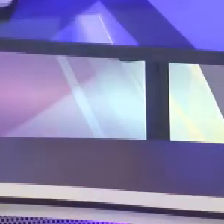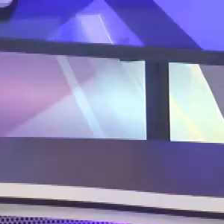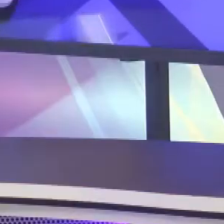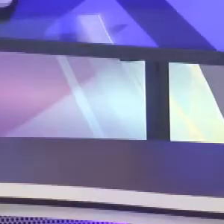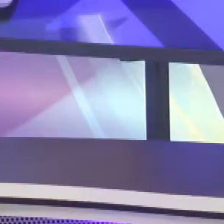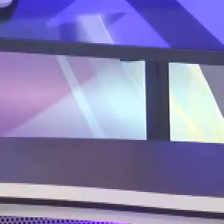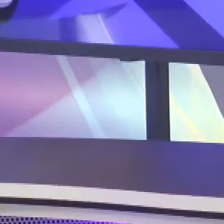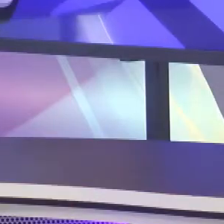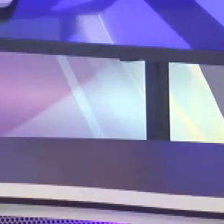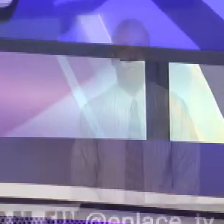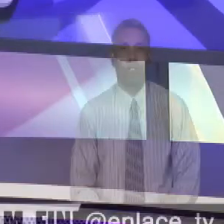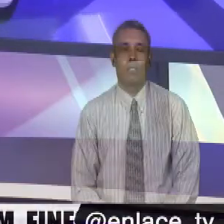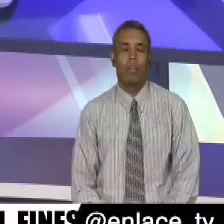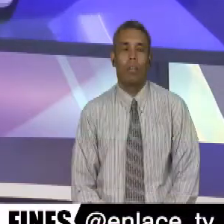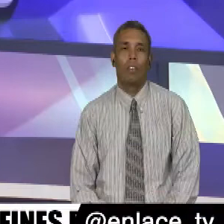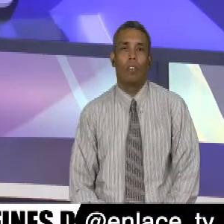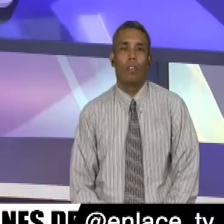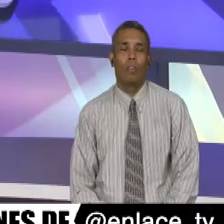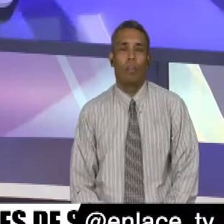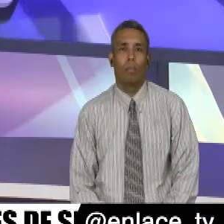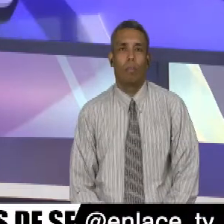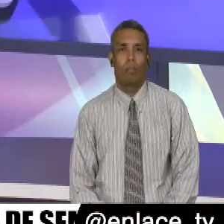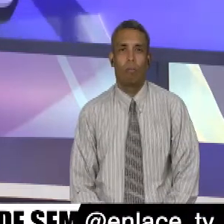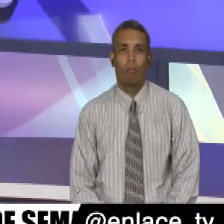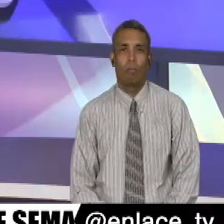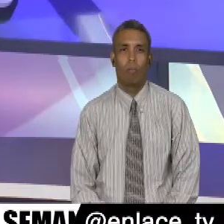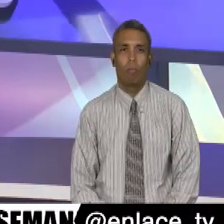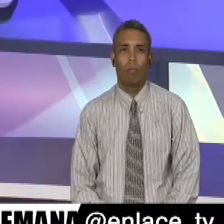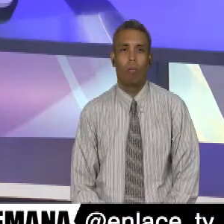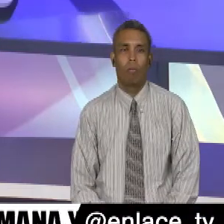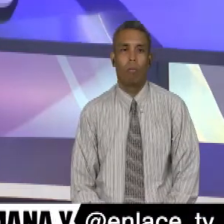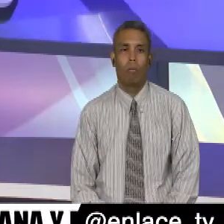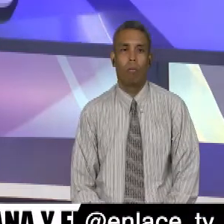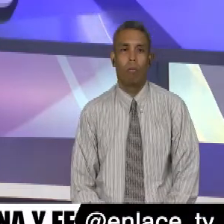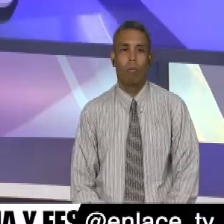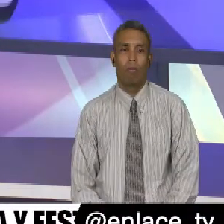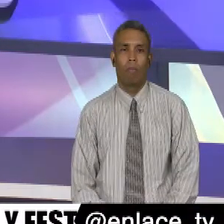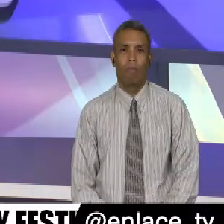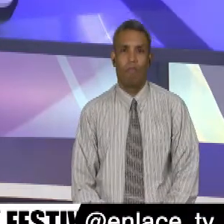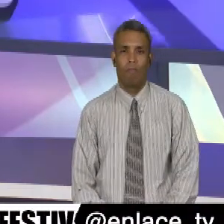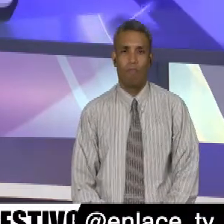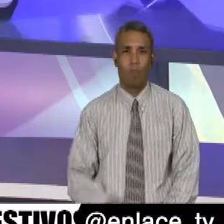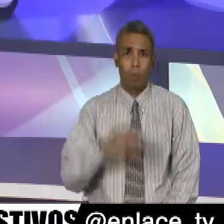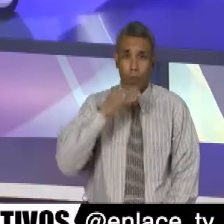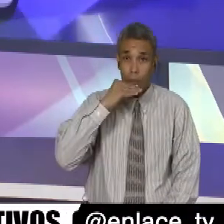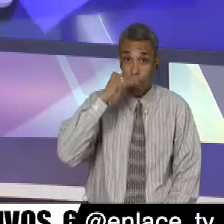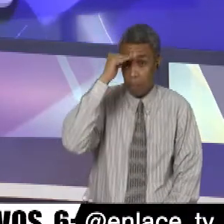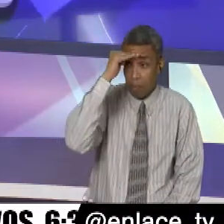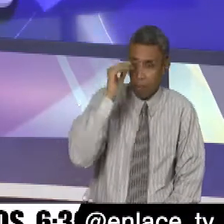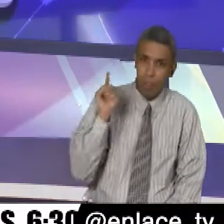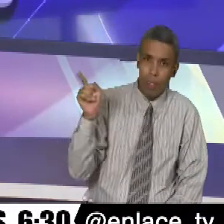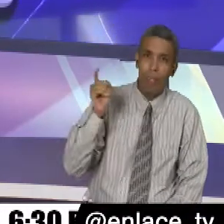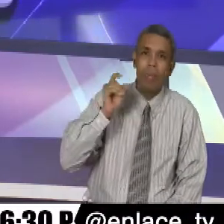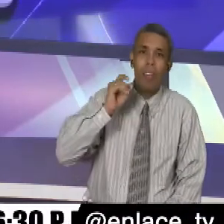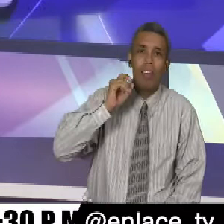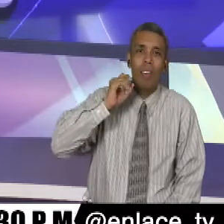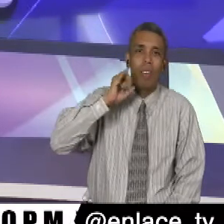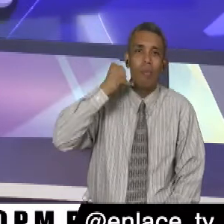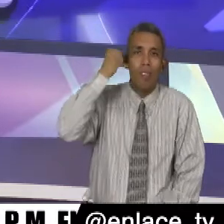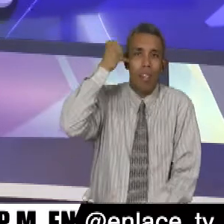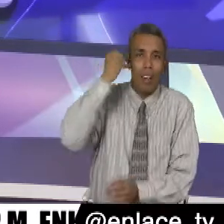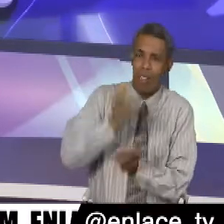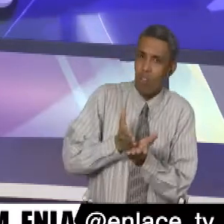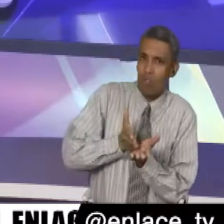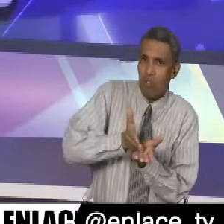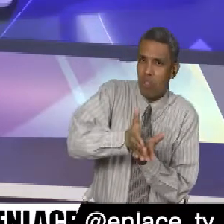les agradecemos por seguir con nosotros el enlace noticias en la ciudad de medellín continúa nuestra compañera janeis rueda para darnos